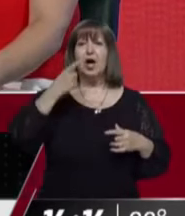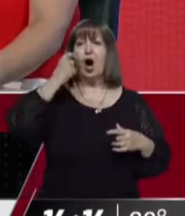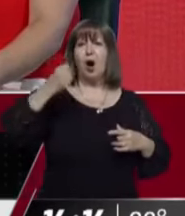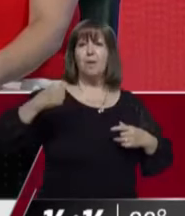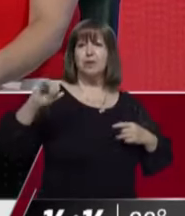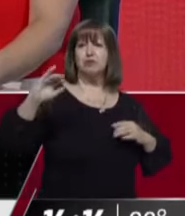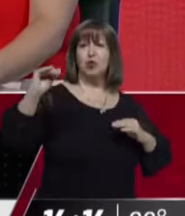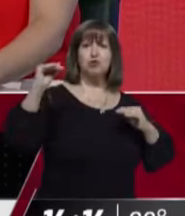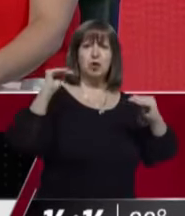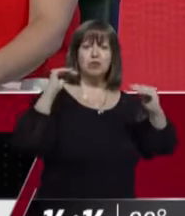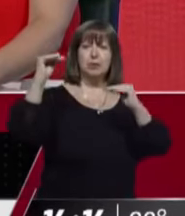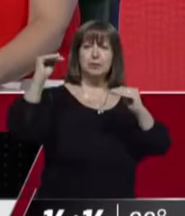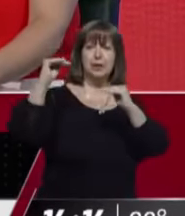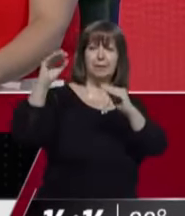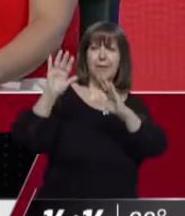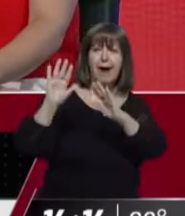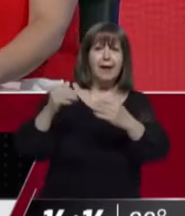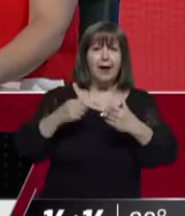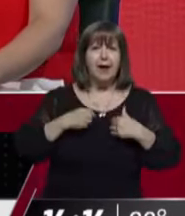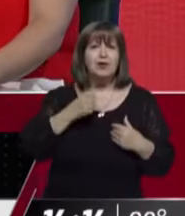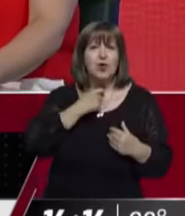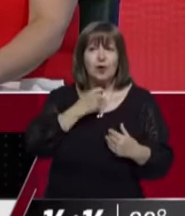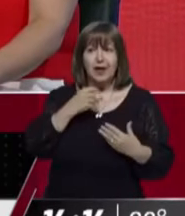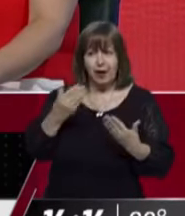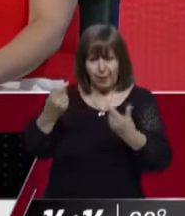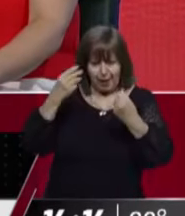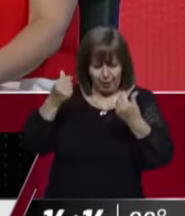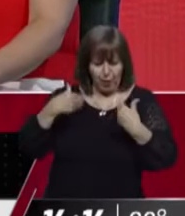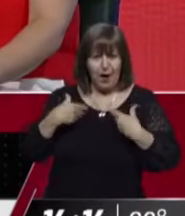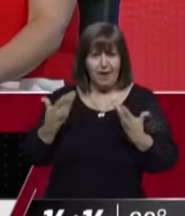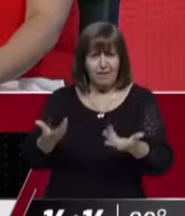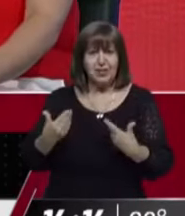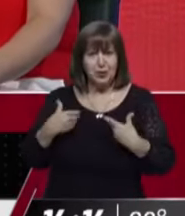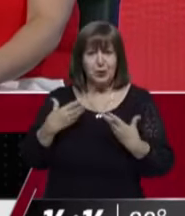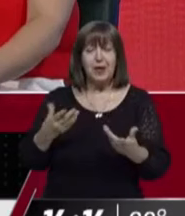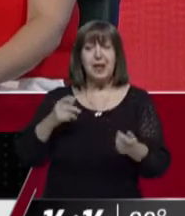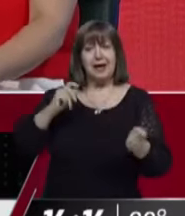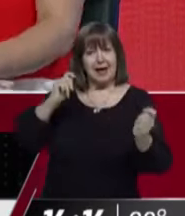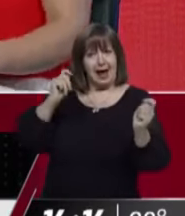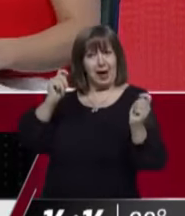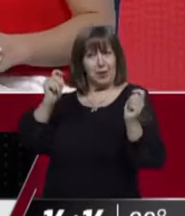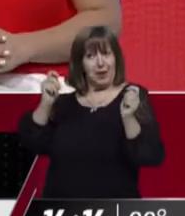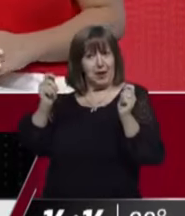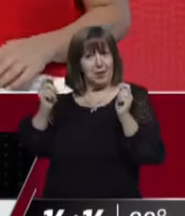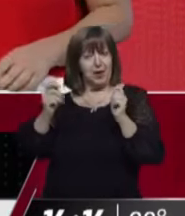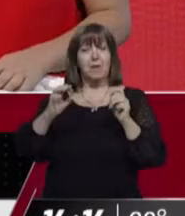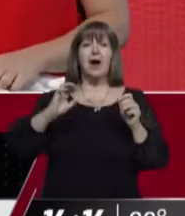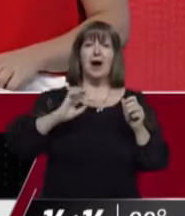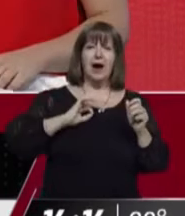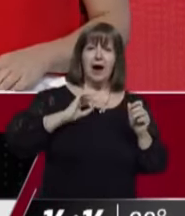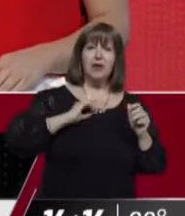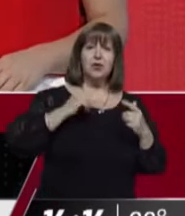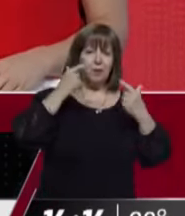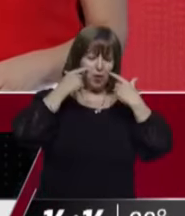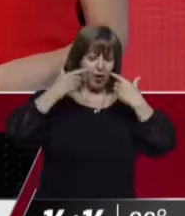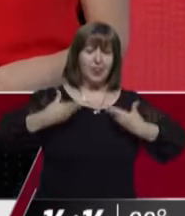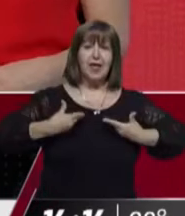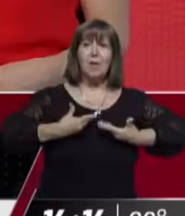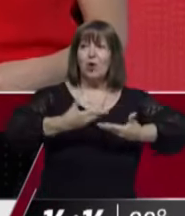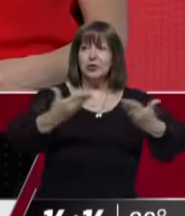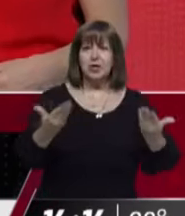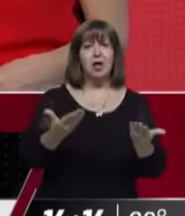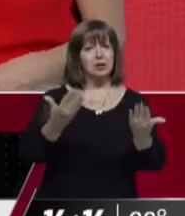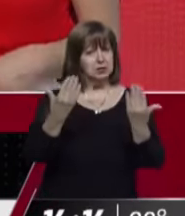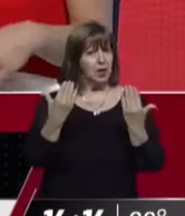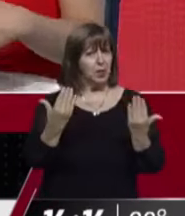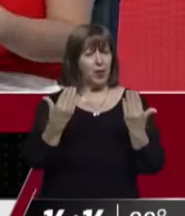machista, Claro. pero creo que hoy en día eso ha ido cambiando al pasar de los años, y hoy en día